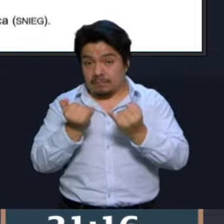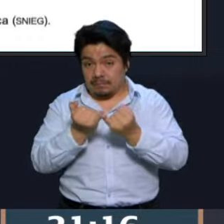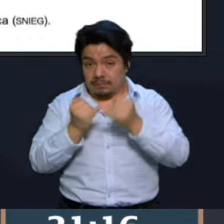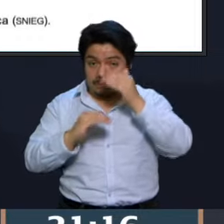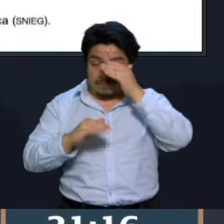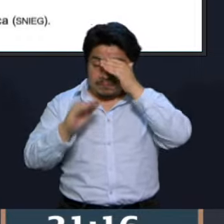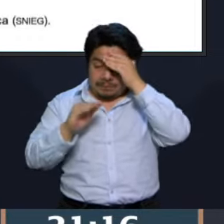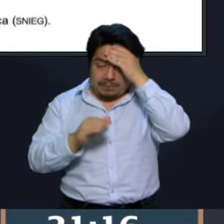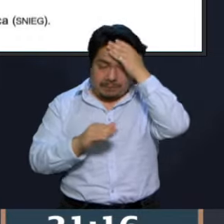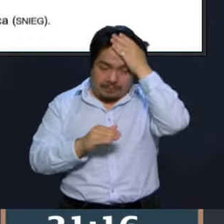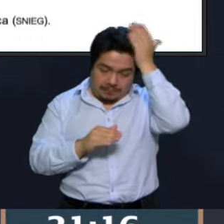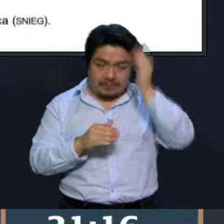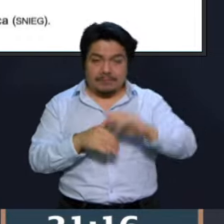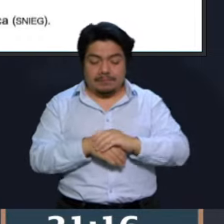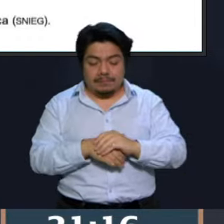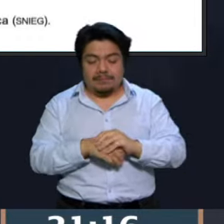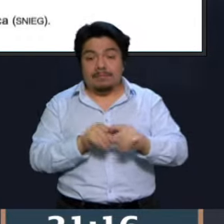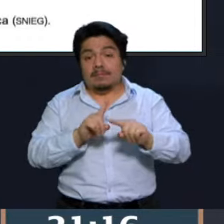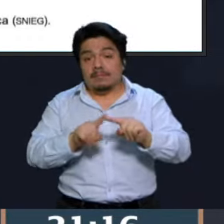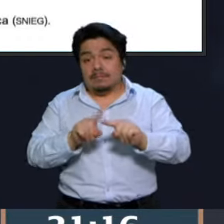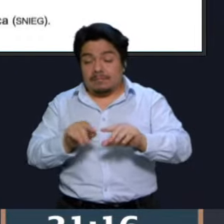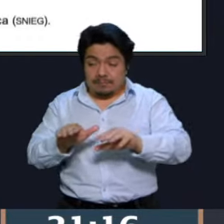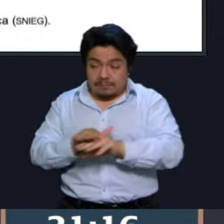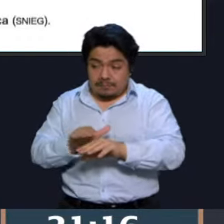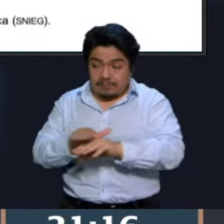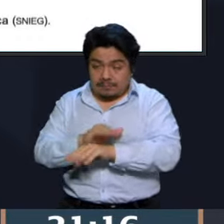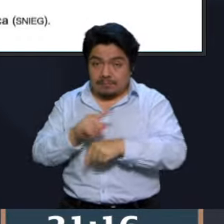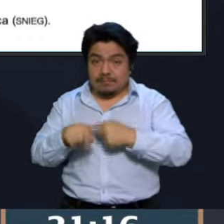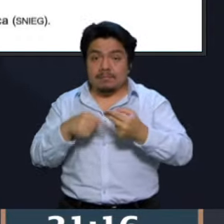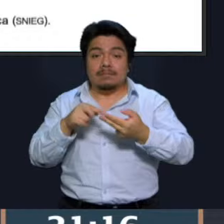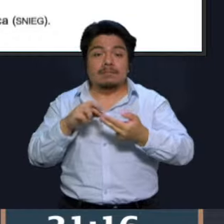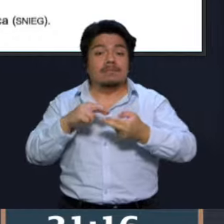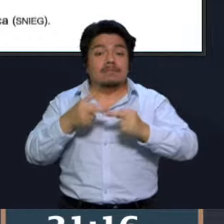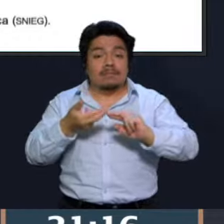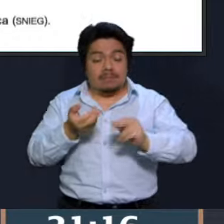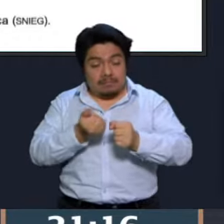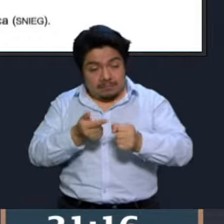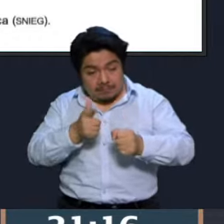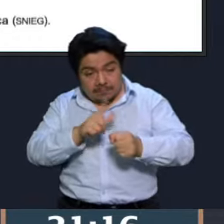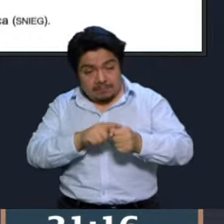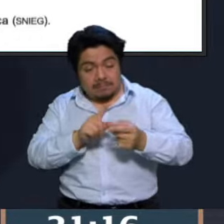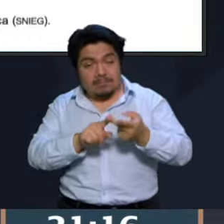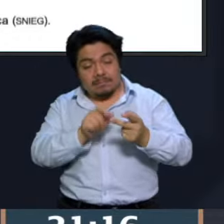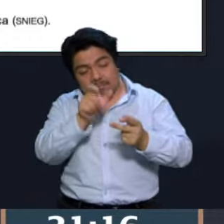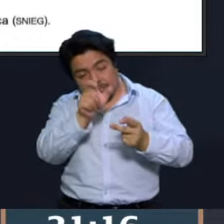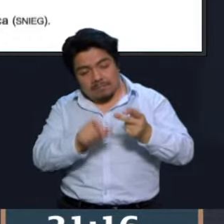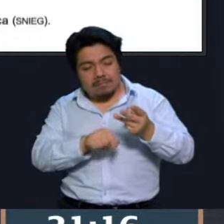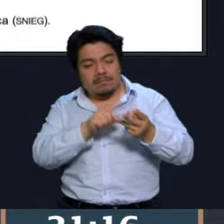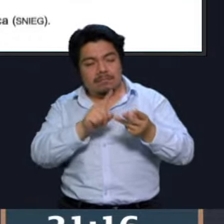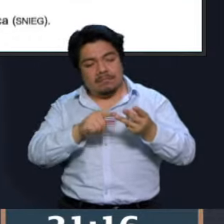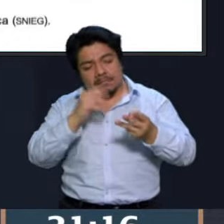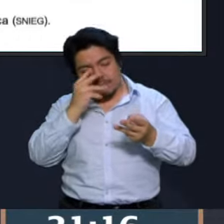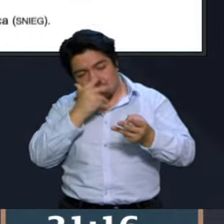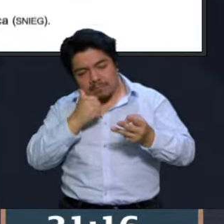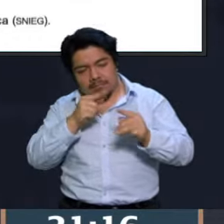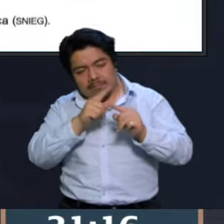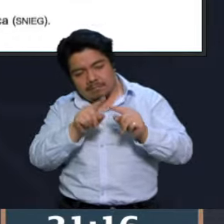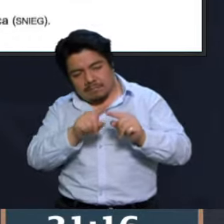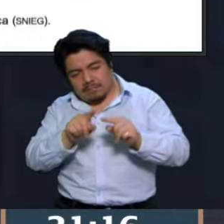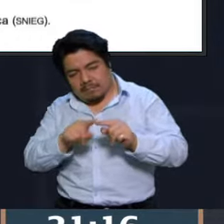se modifican las prácticas, las relaciones sociales, los estereotipos, los modelos de belleza, todo eso